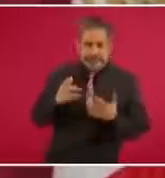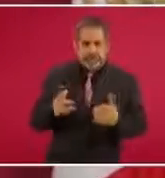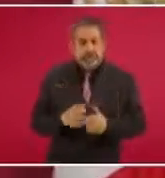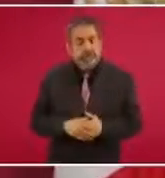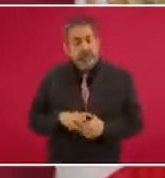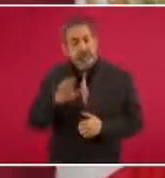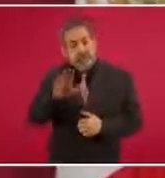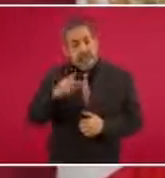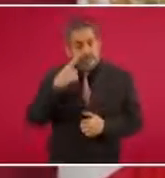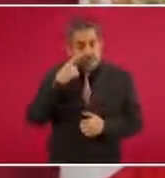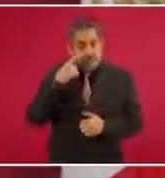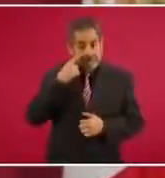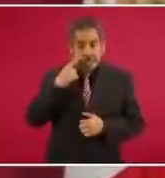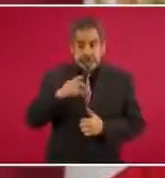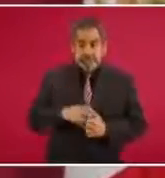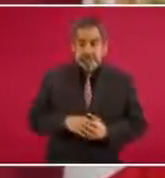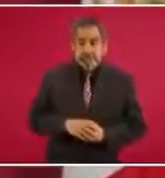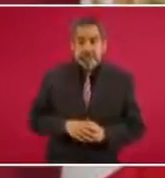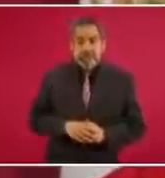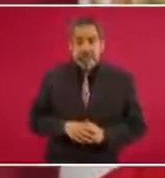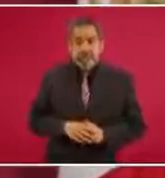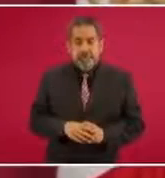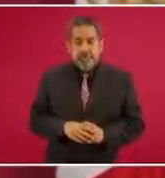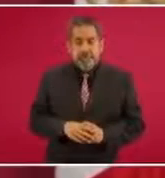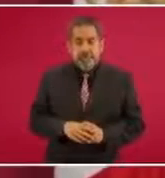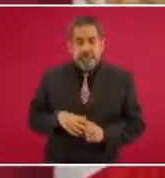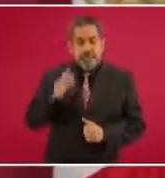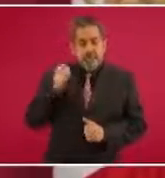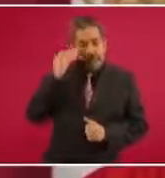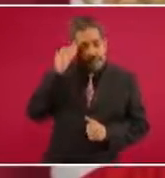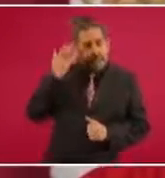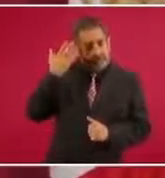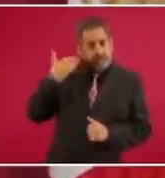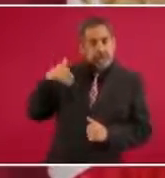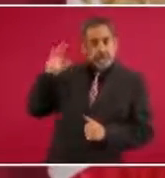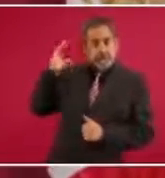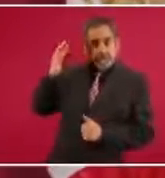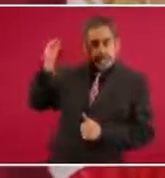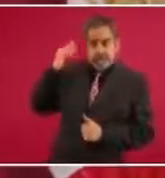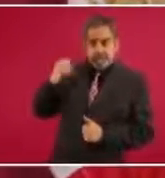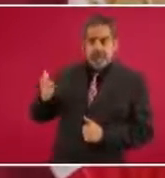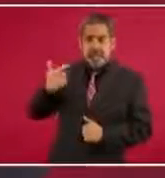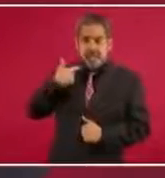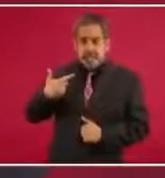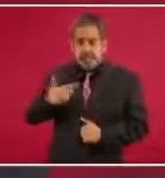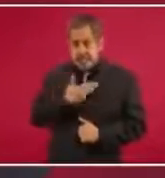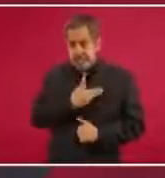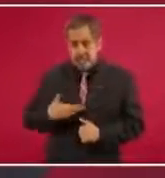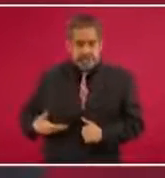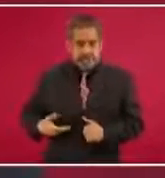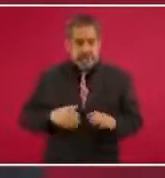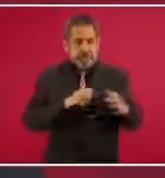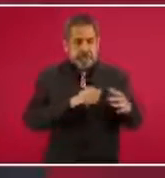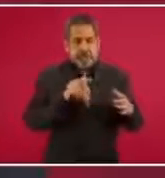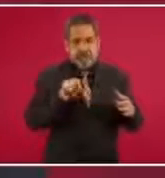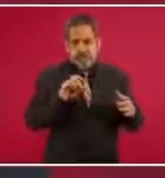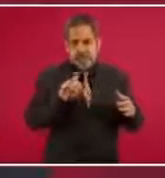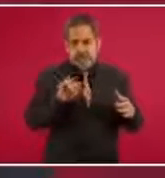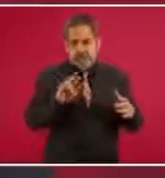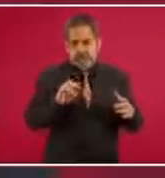en la época de el neoliberalismo un presidente bueno